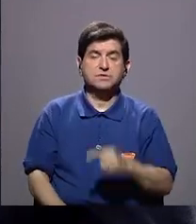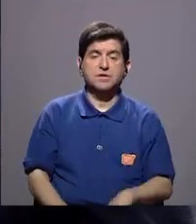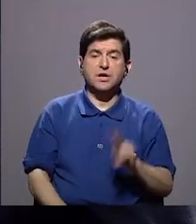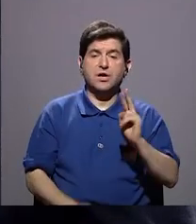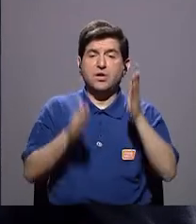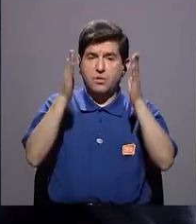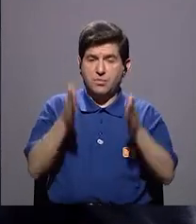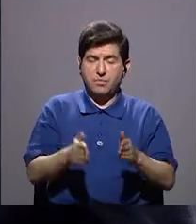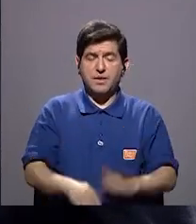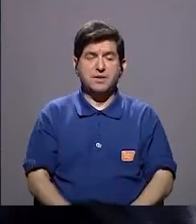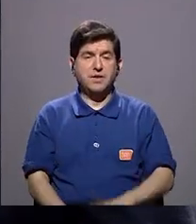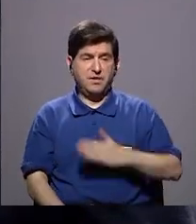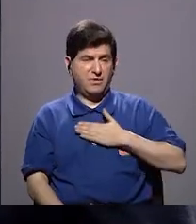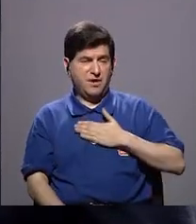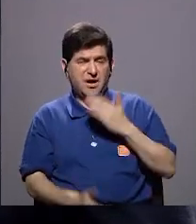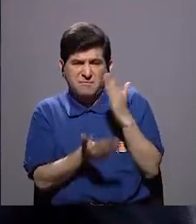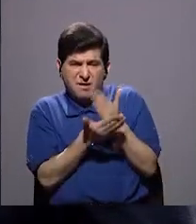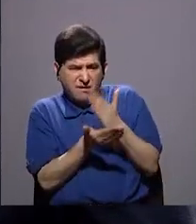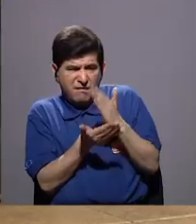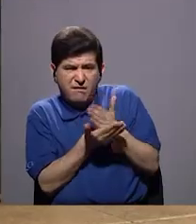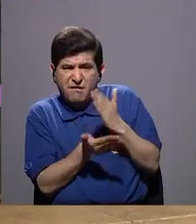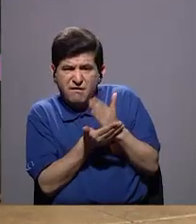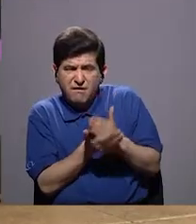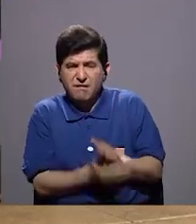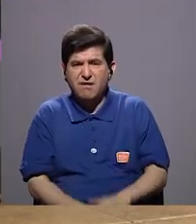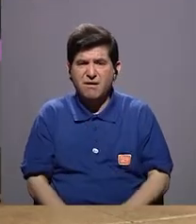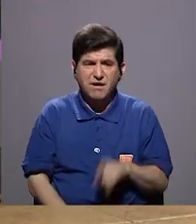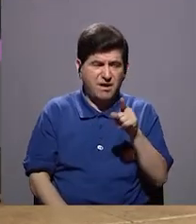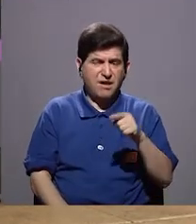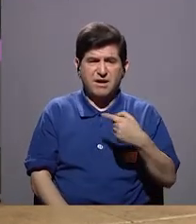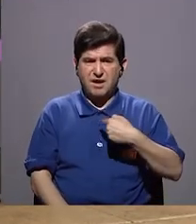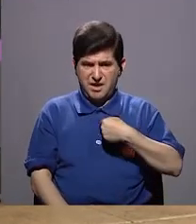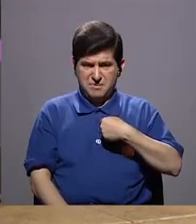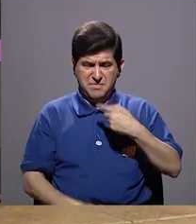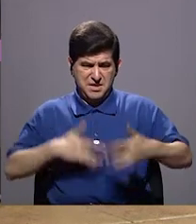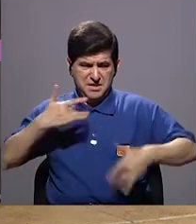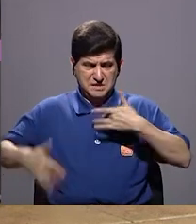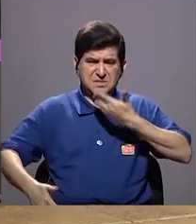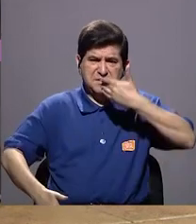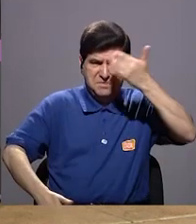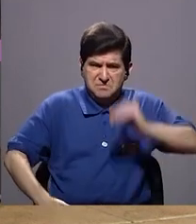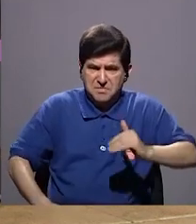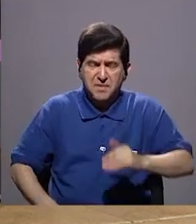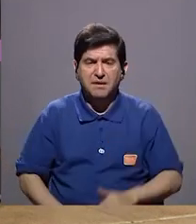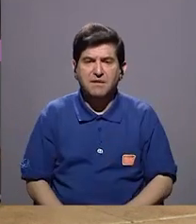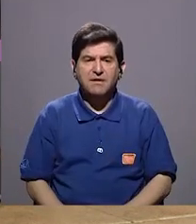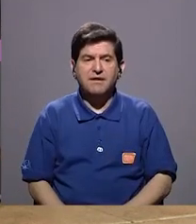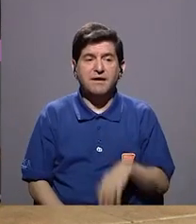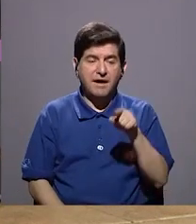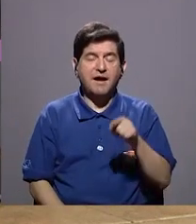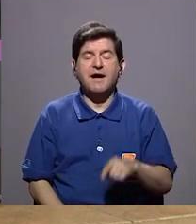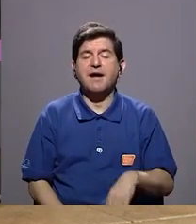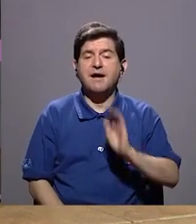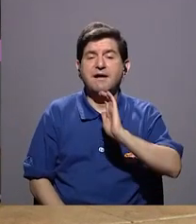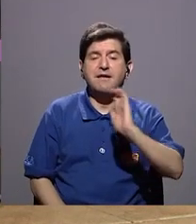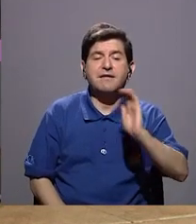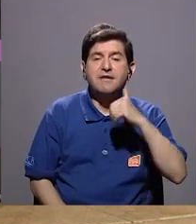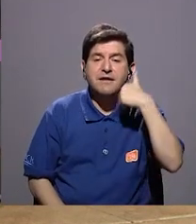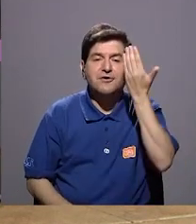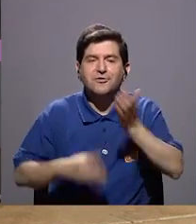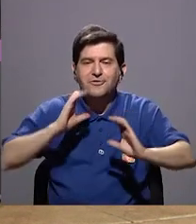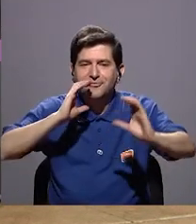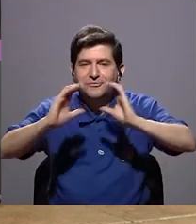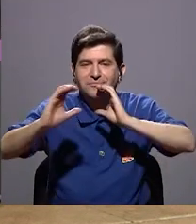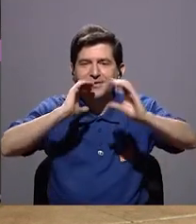hay un compañero o una compañera que me está molestando, que me está haciendo sentir mal, entonces que el niño tenga esa facilidad de